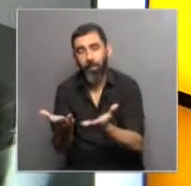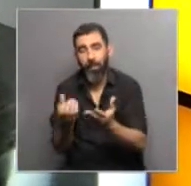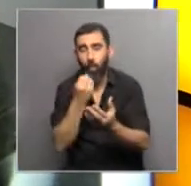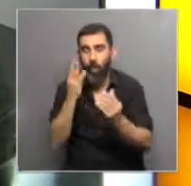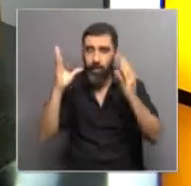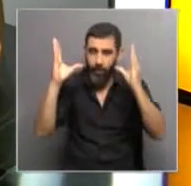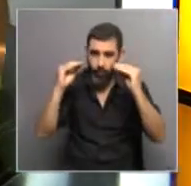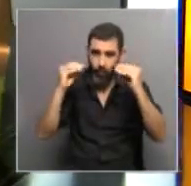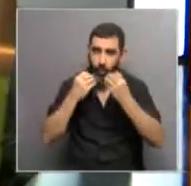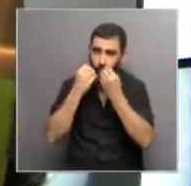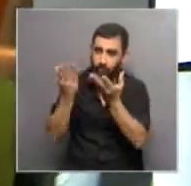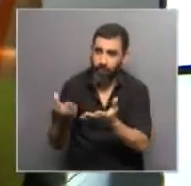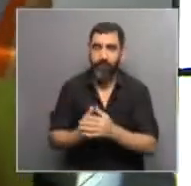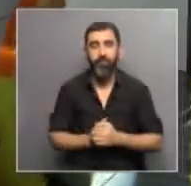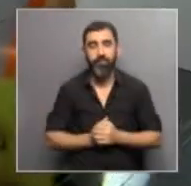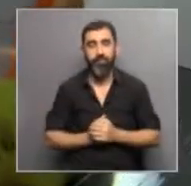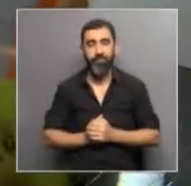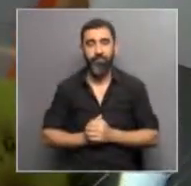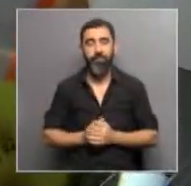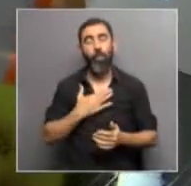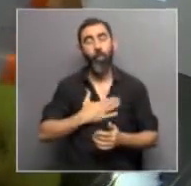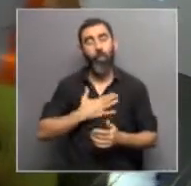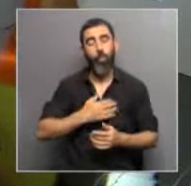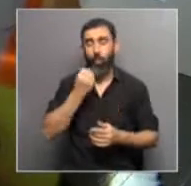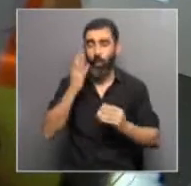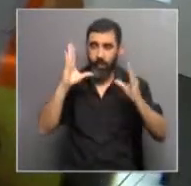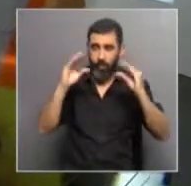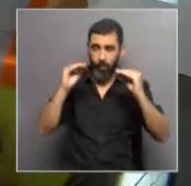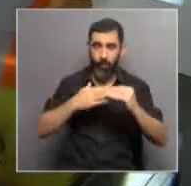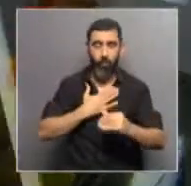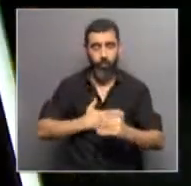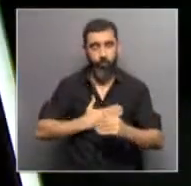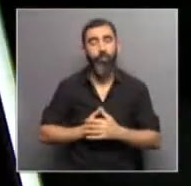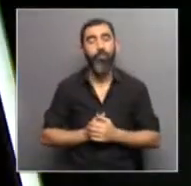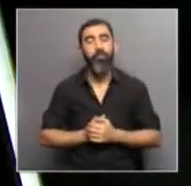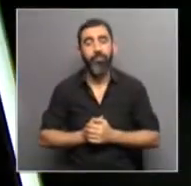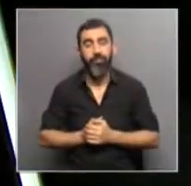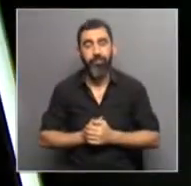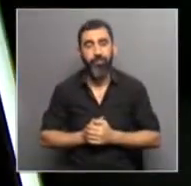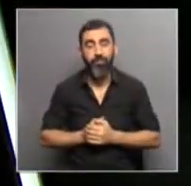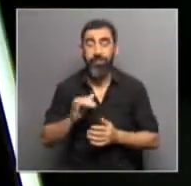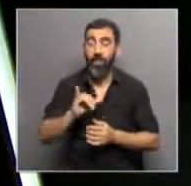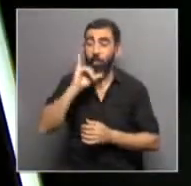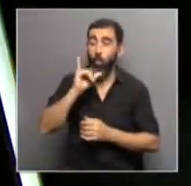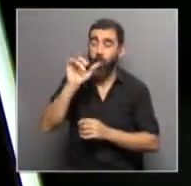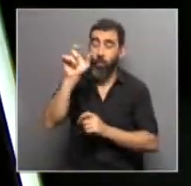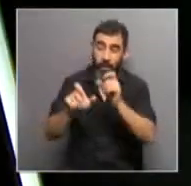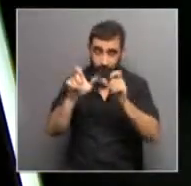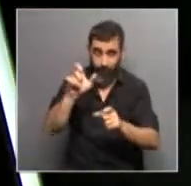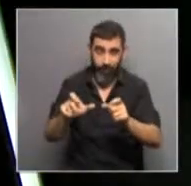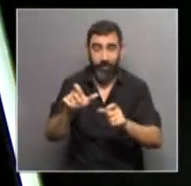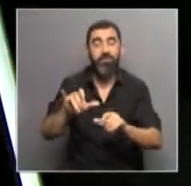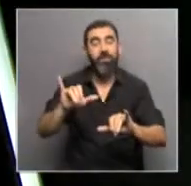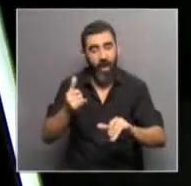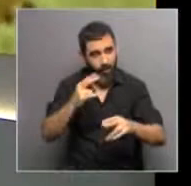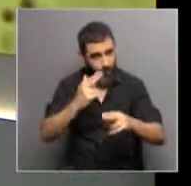noches, ¿cómo estás? Buenas noches, un gusto, un placer estar acá. Igualmente, el gusto es nuestro. Le voy a contar a la audiencia que además de tener los